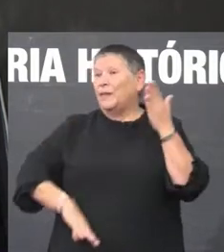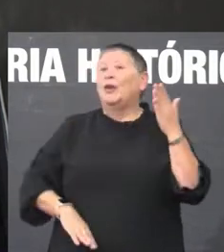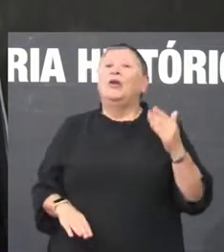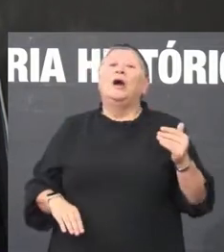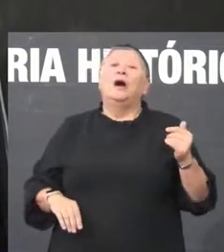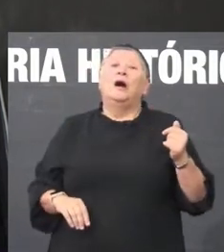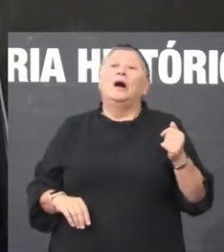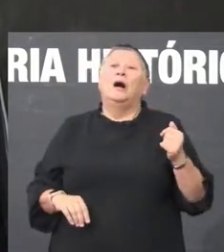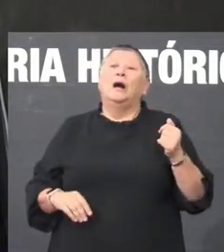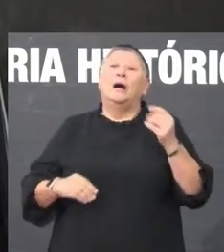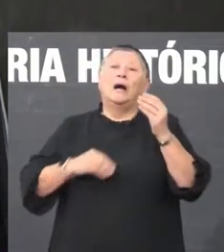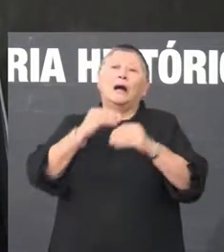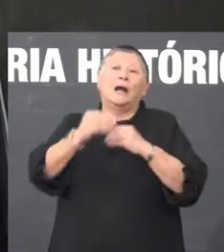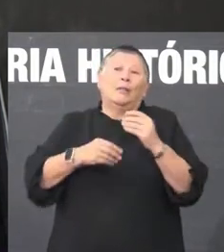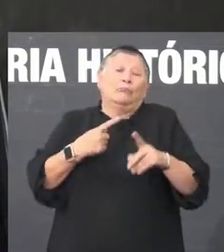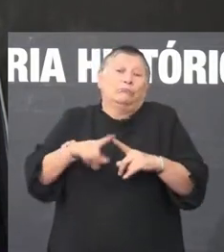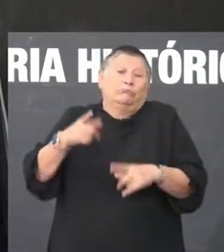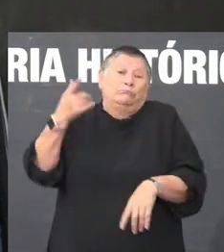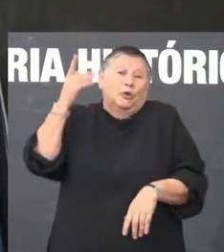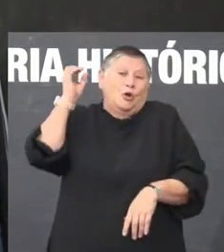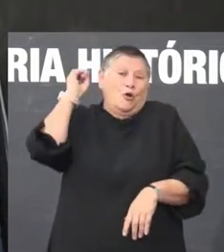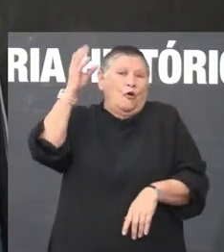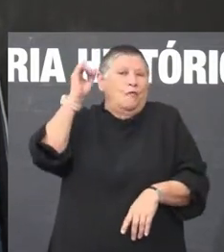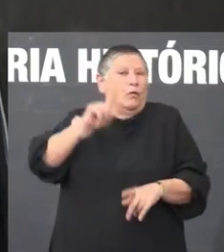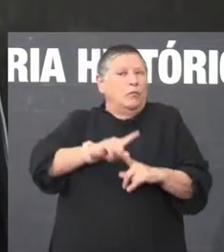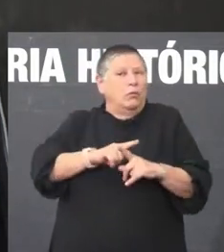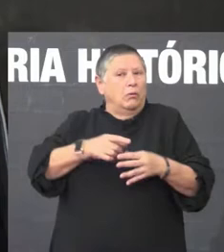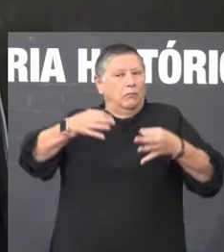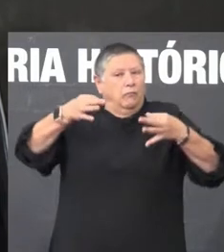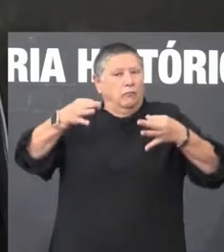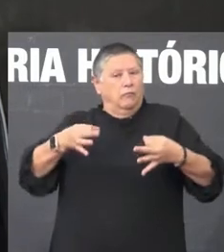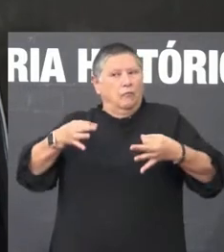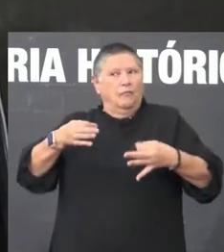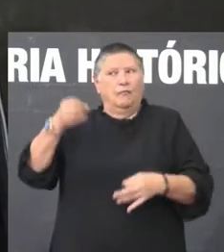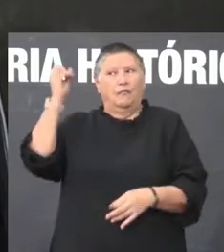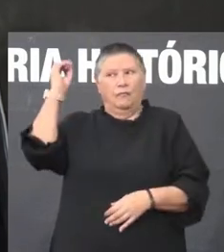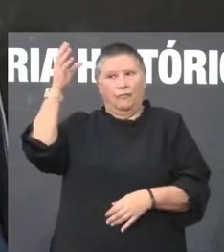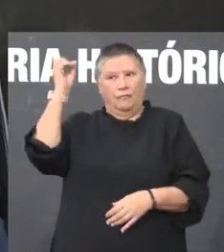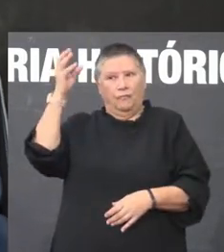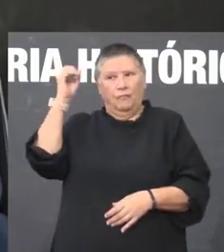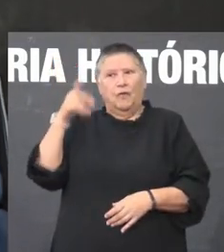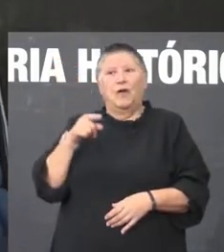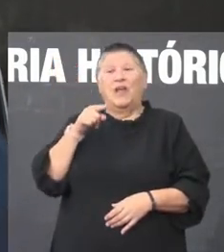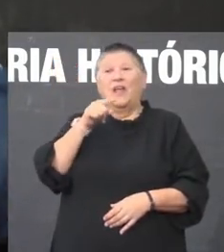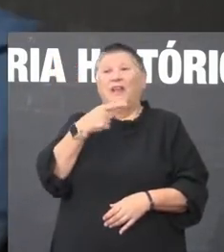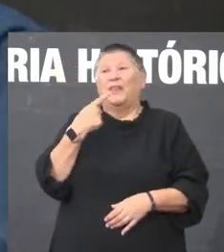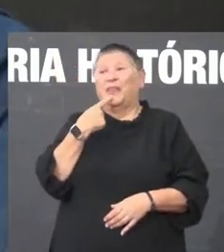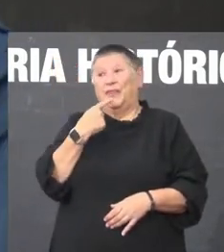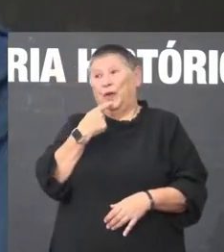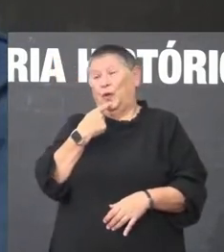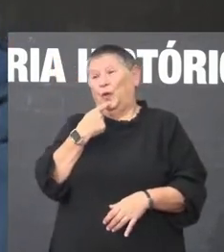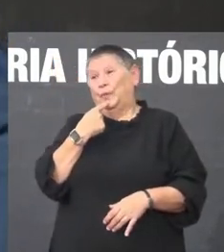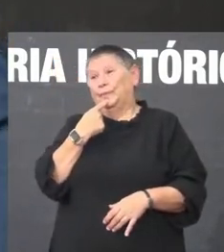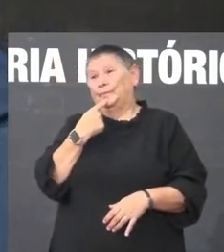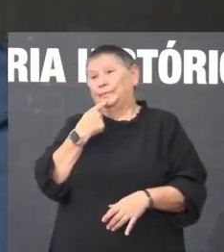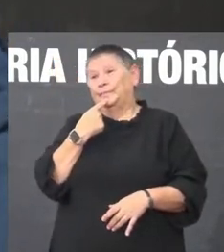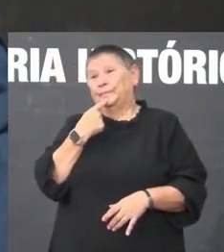una conferencia muy solemne en la que afirmó que